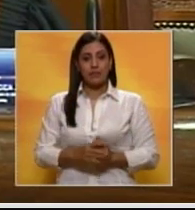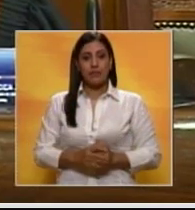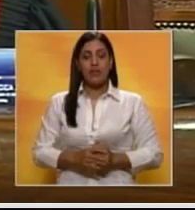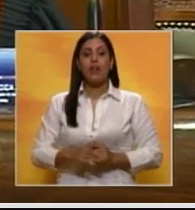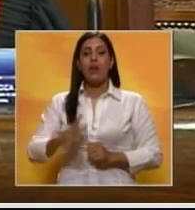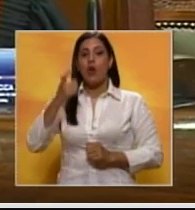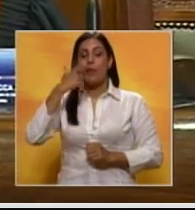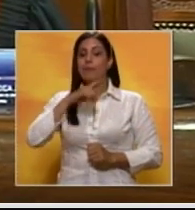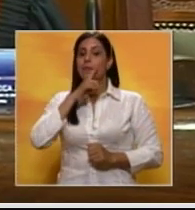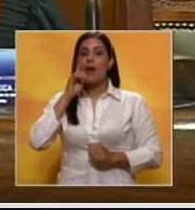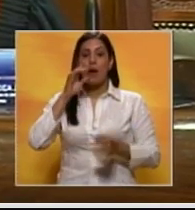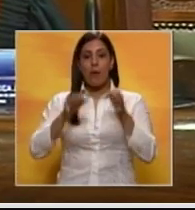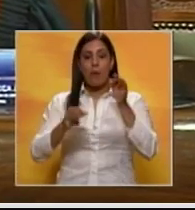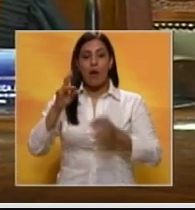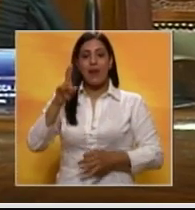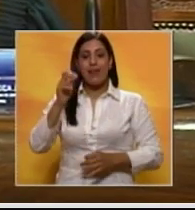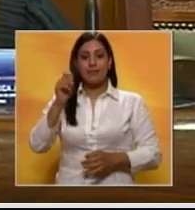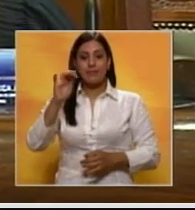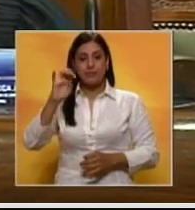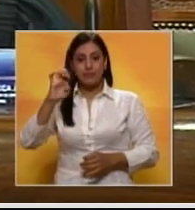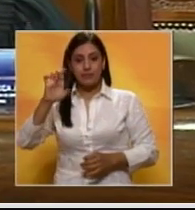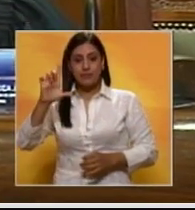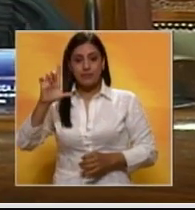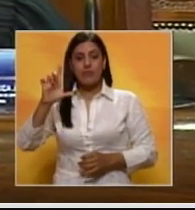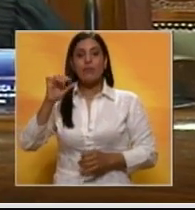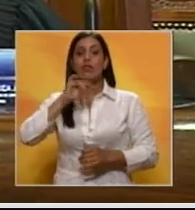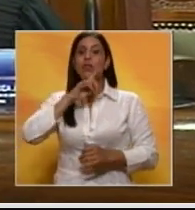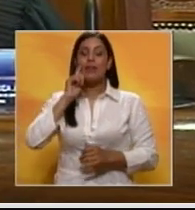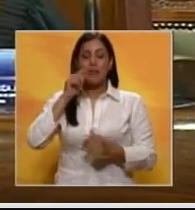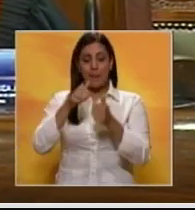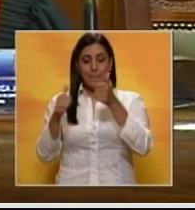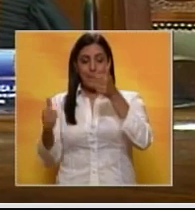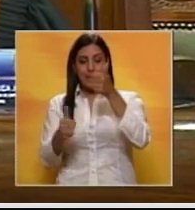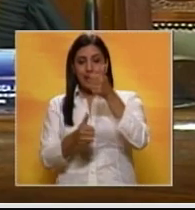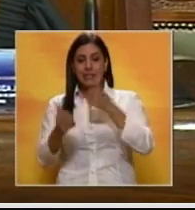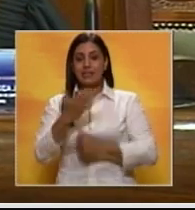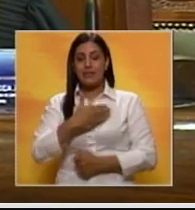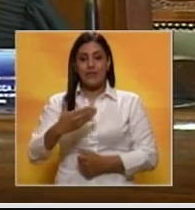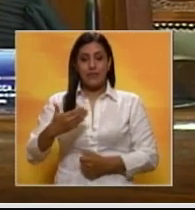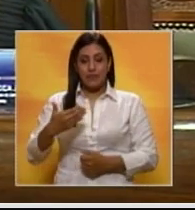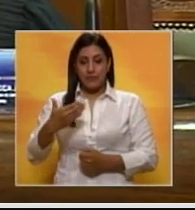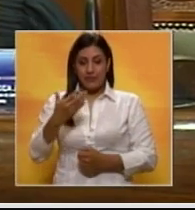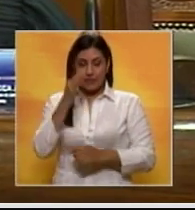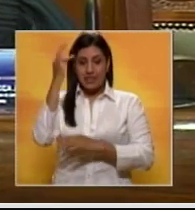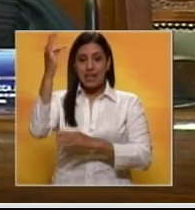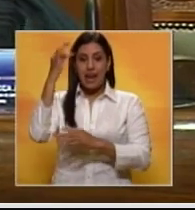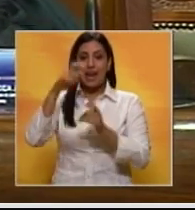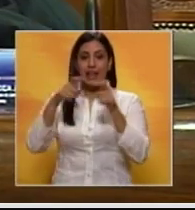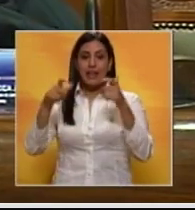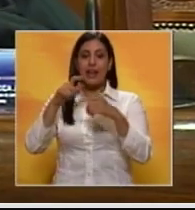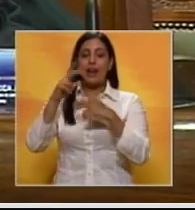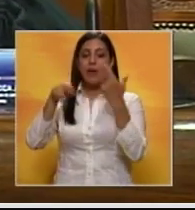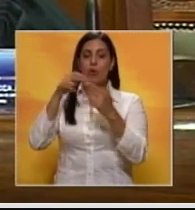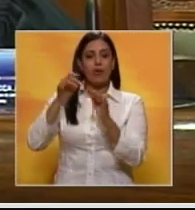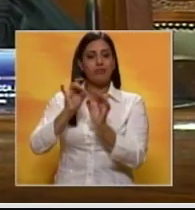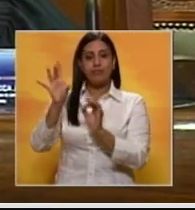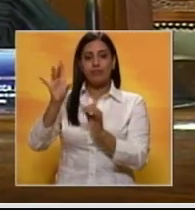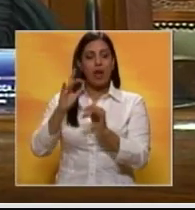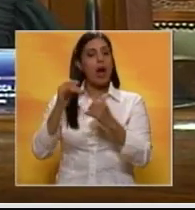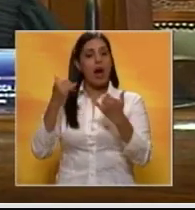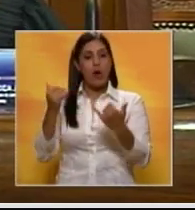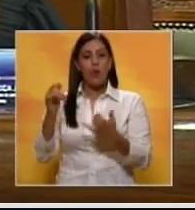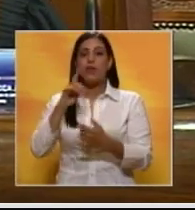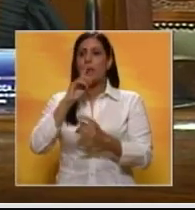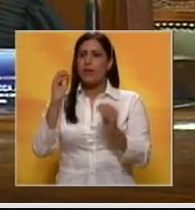del ciudadano abogado Rafael González Arias como vicefiscal general de la República, al ser